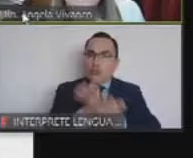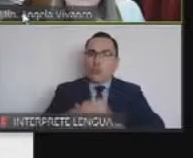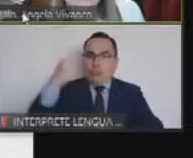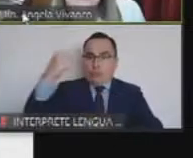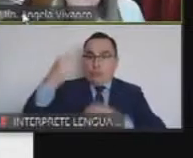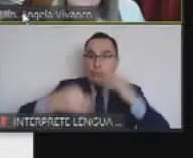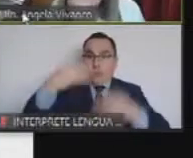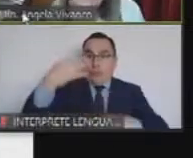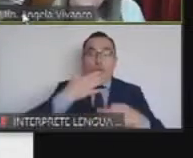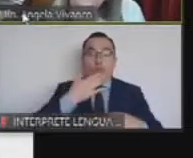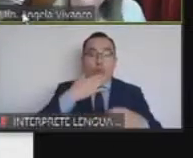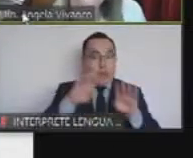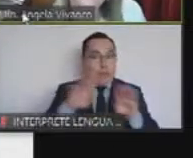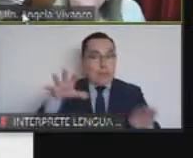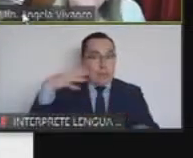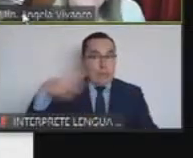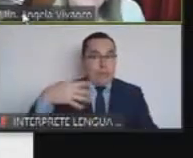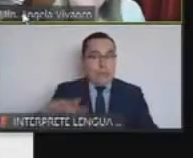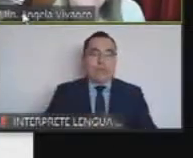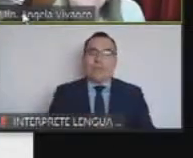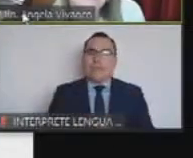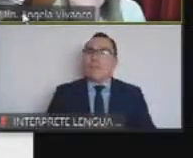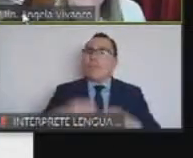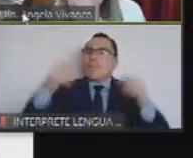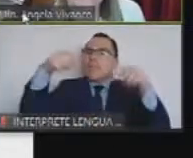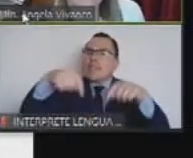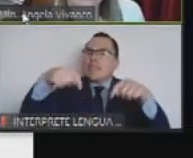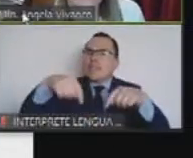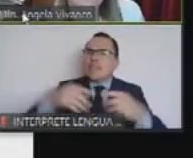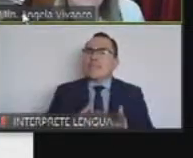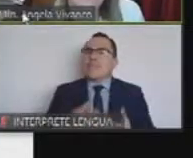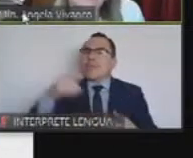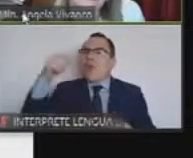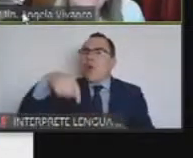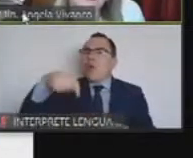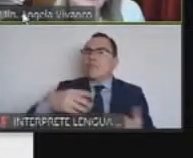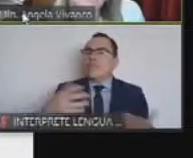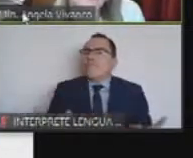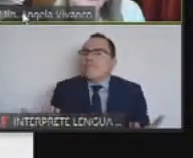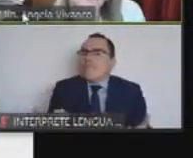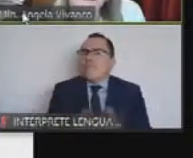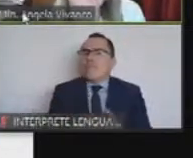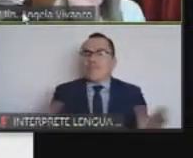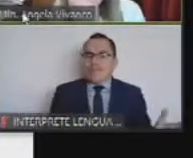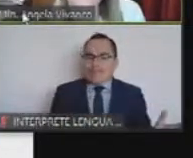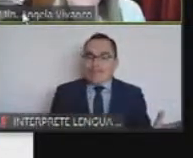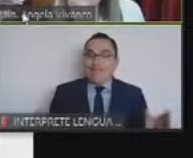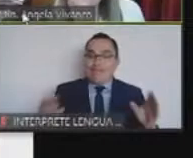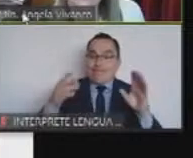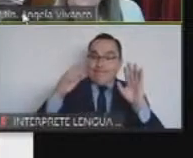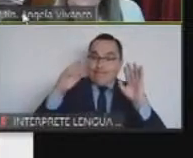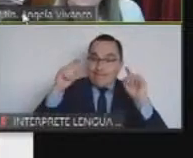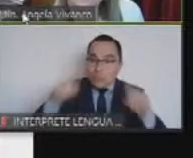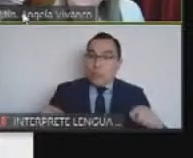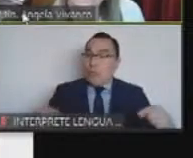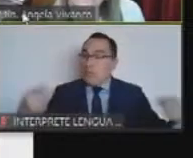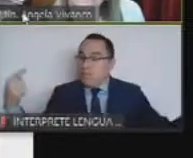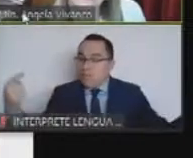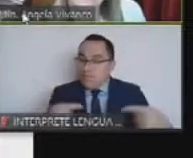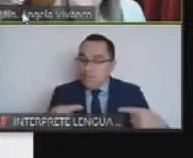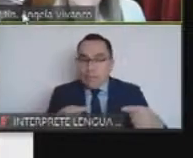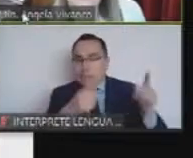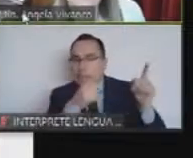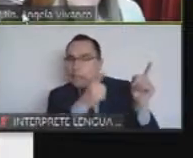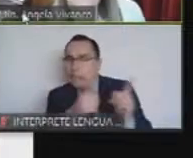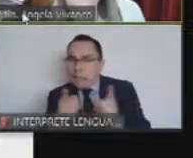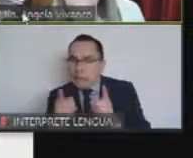En la época contemporánea, las grandes claves de lo que puede constituir la lucha contra la corrupción.